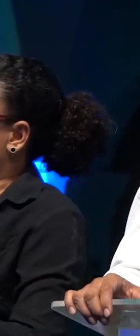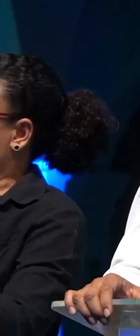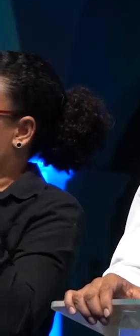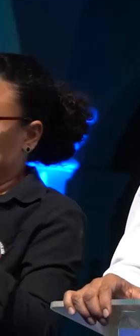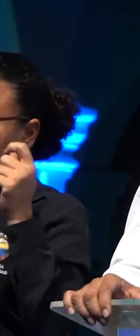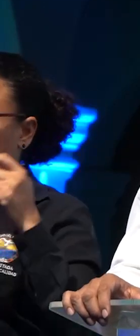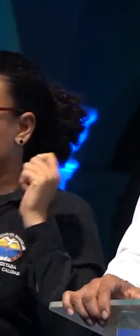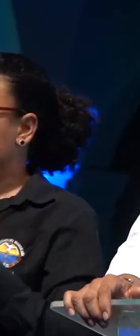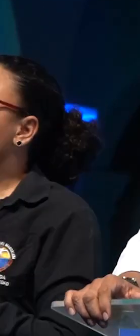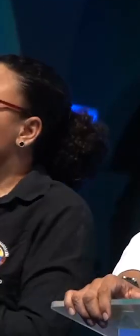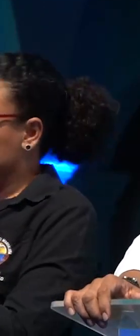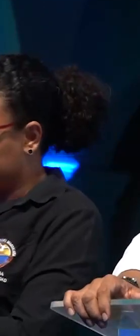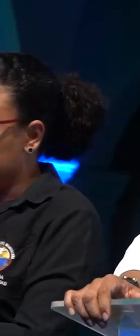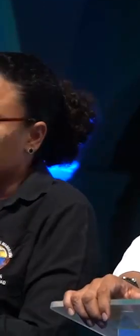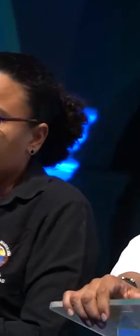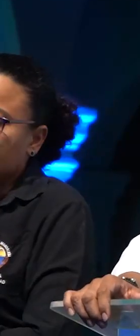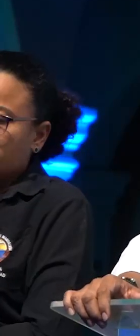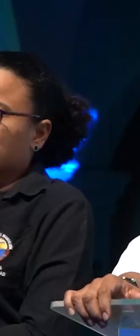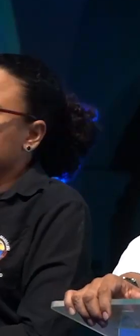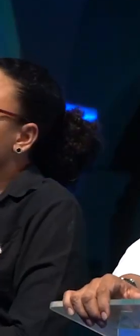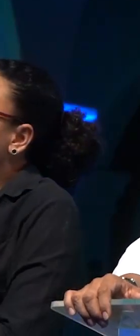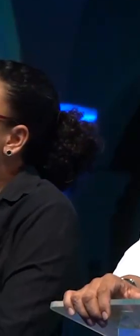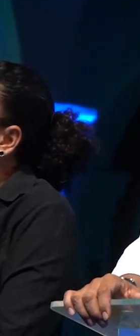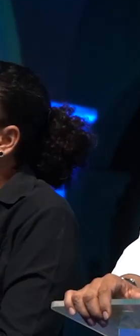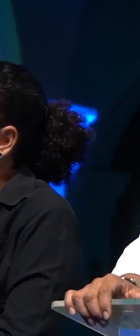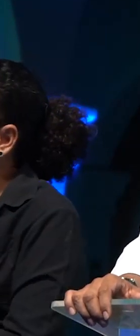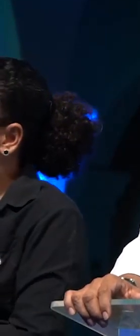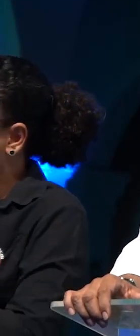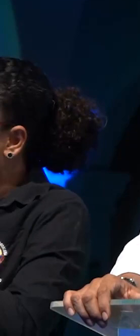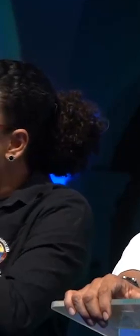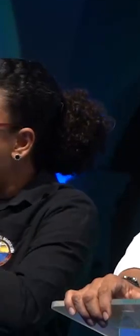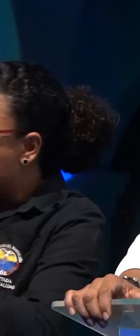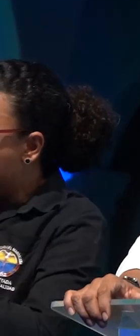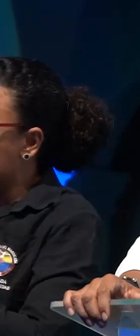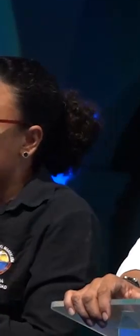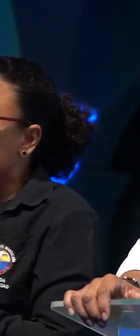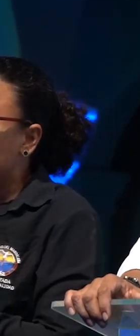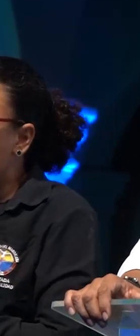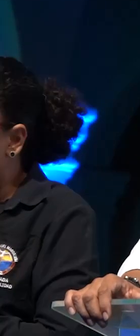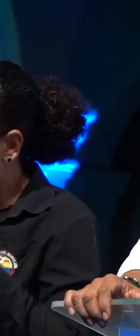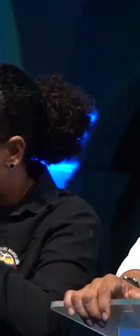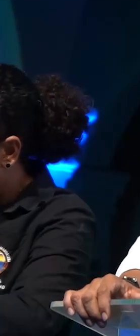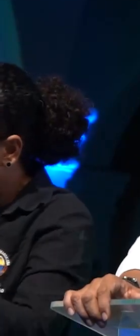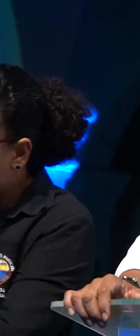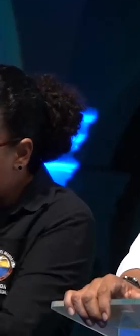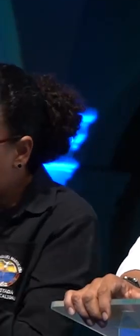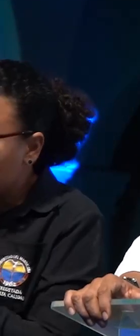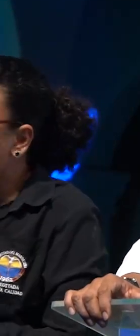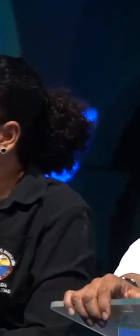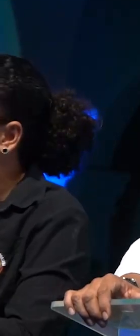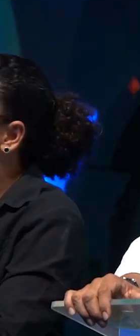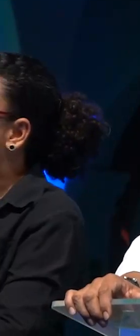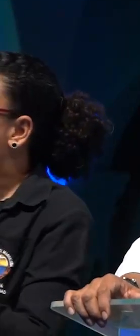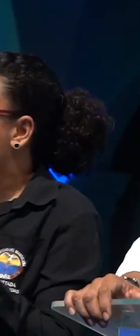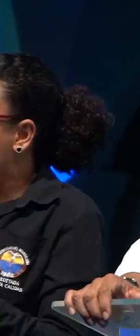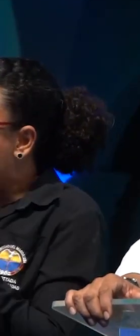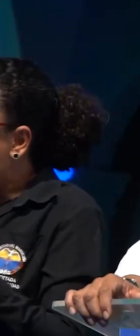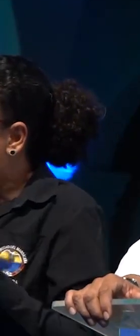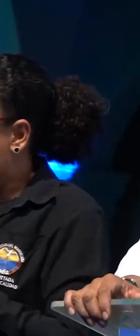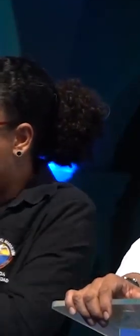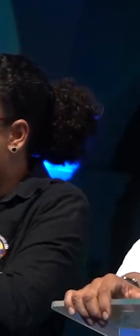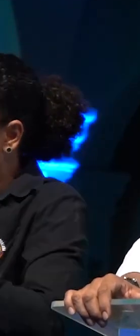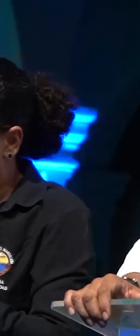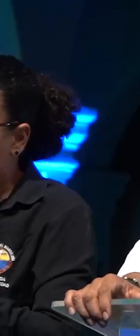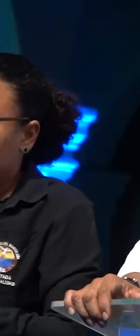personal del laboratorio y no encontrábamos un hotel, porque estaban cerrados todos, donde pasar la cuarentena, 12 personas que no tenían